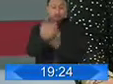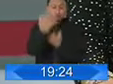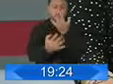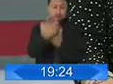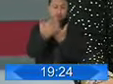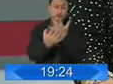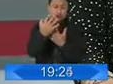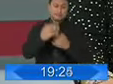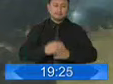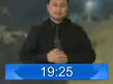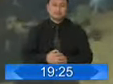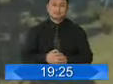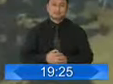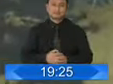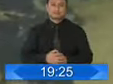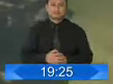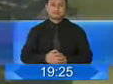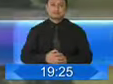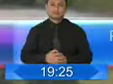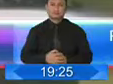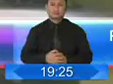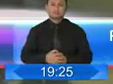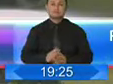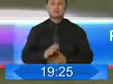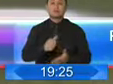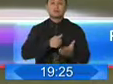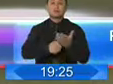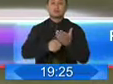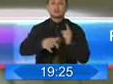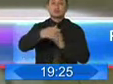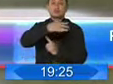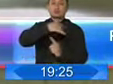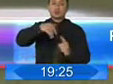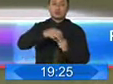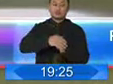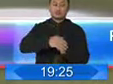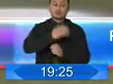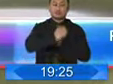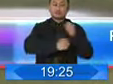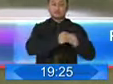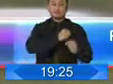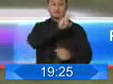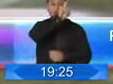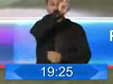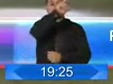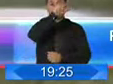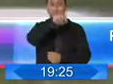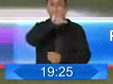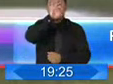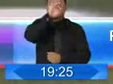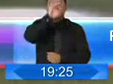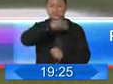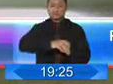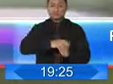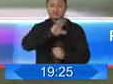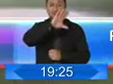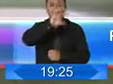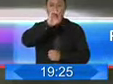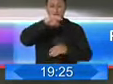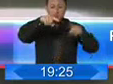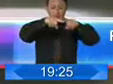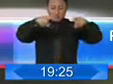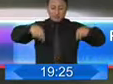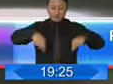tipo. Según las estimaciones del Ministerio de Ambiente, desde 2008 son más de 50.000 hectáreas las que se han perdido por causa de los